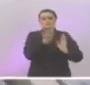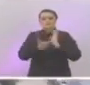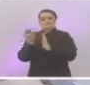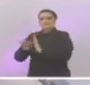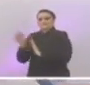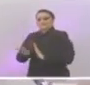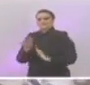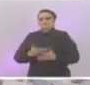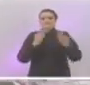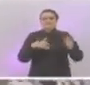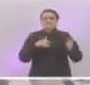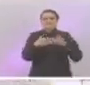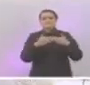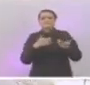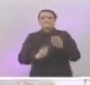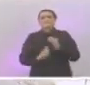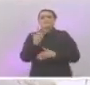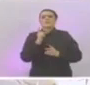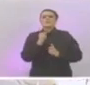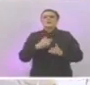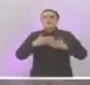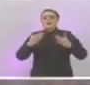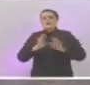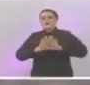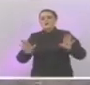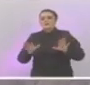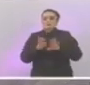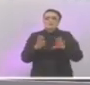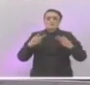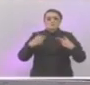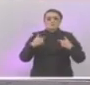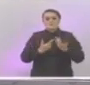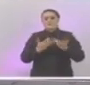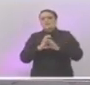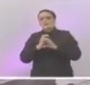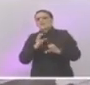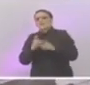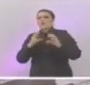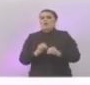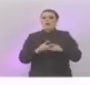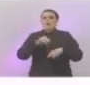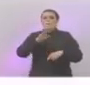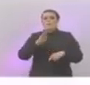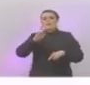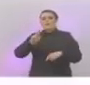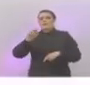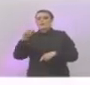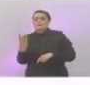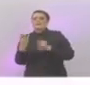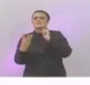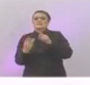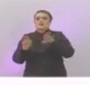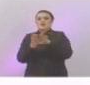se acompañará de acciones para desarrollar nuevas modalidades de transporte público, como el sistema BRT de la red